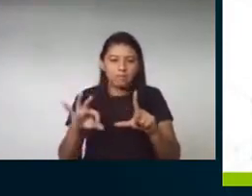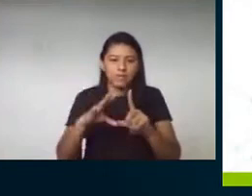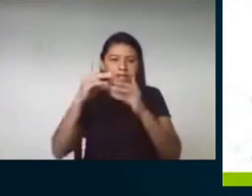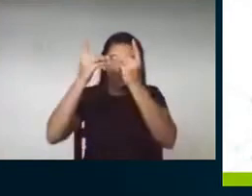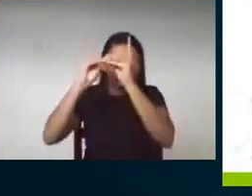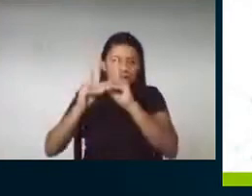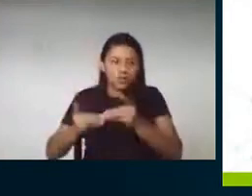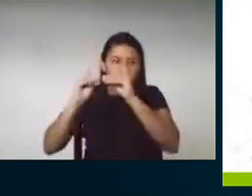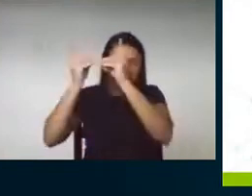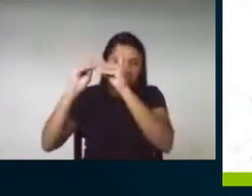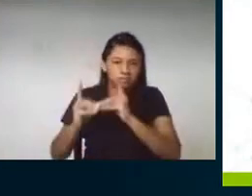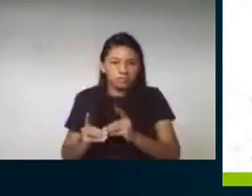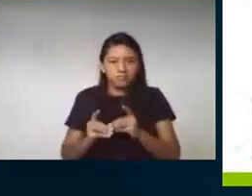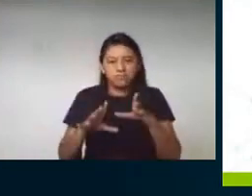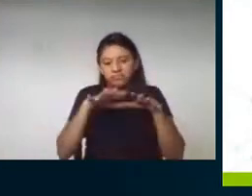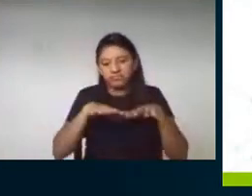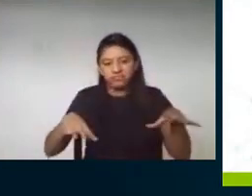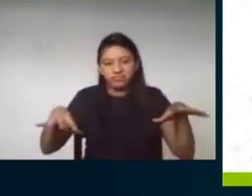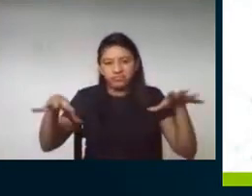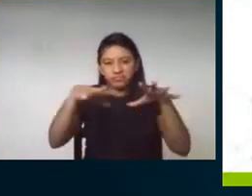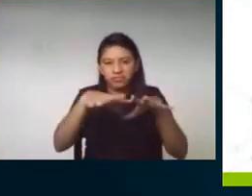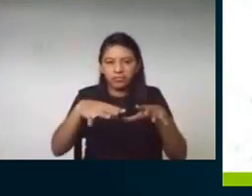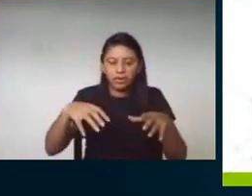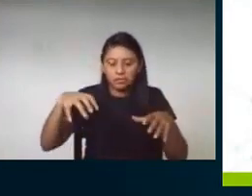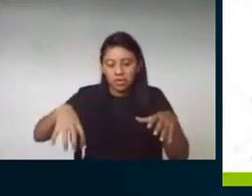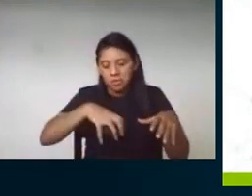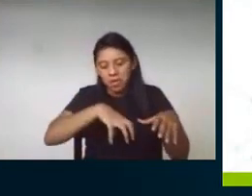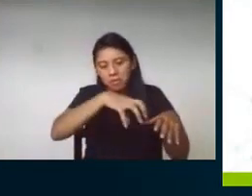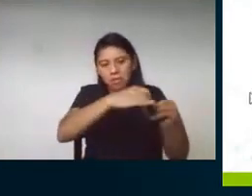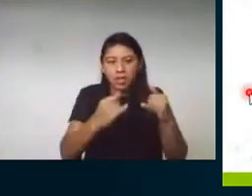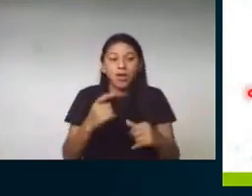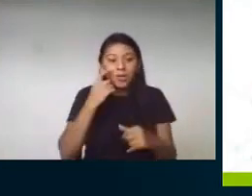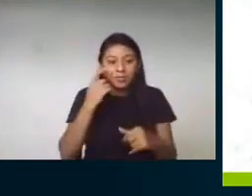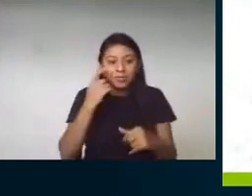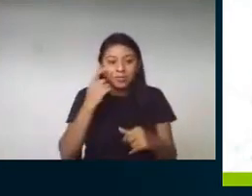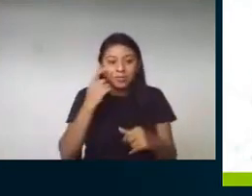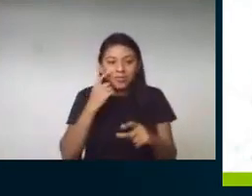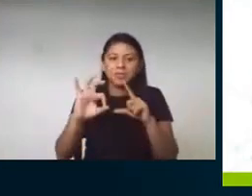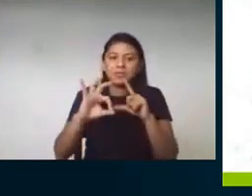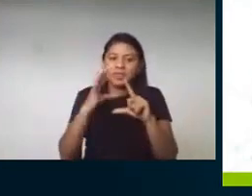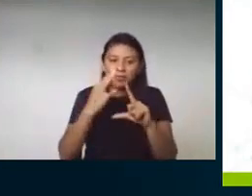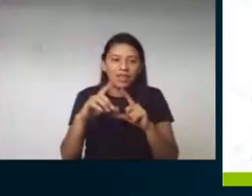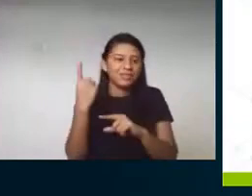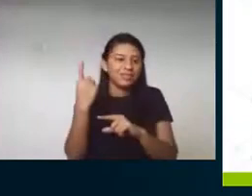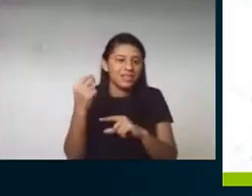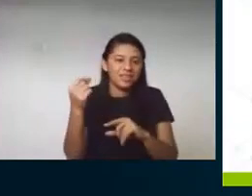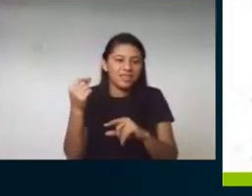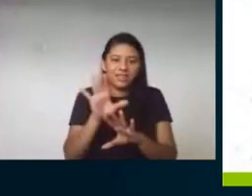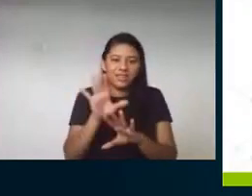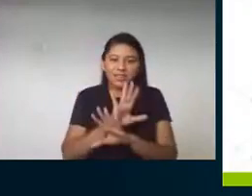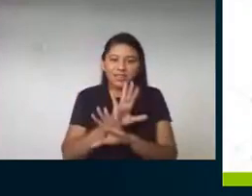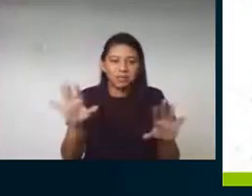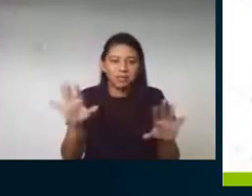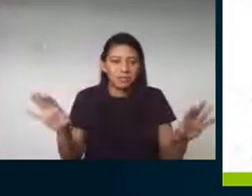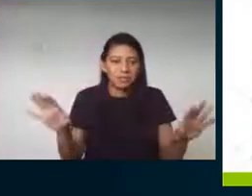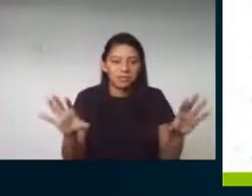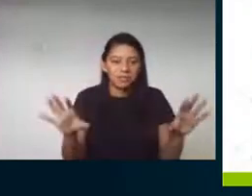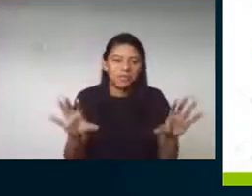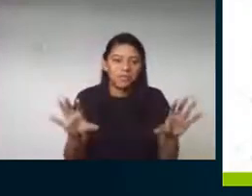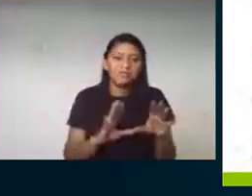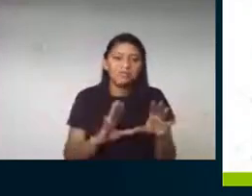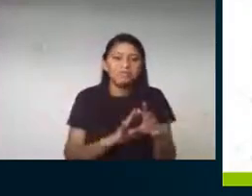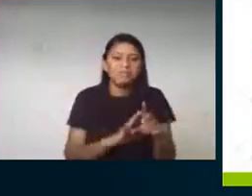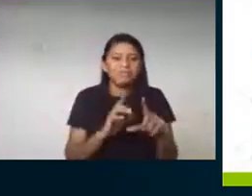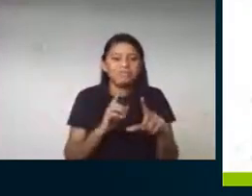Es una representación supremamente detallada, nuevamente virtual, digital de la planta. Aquí la podemos ya ver en su totalidad,